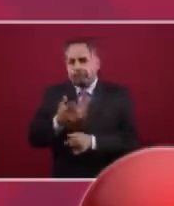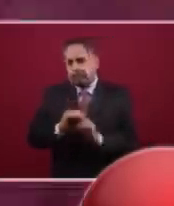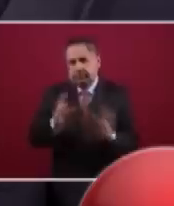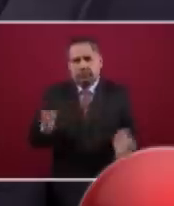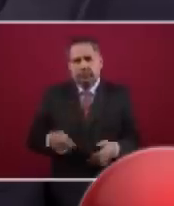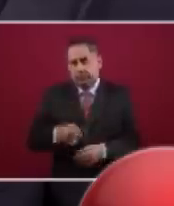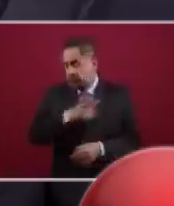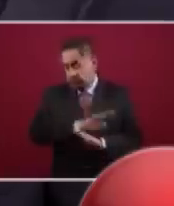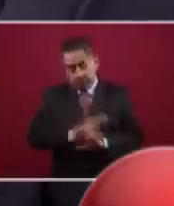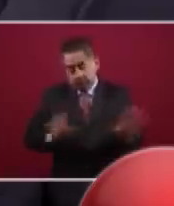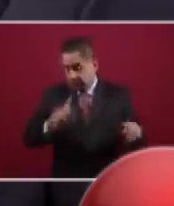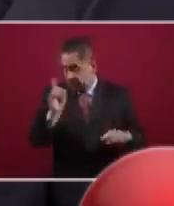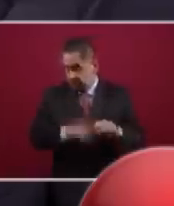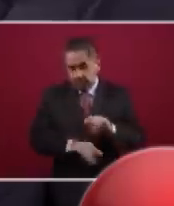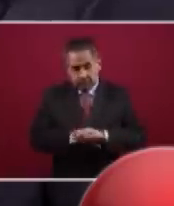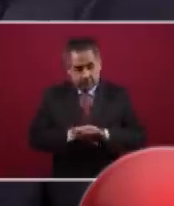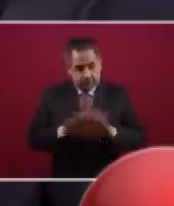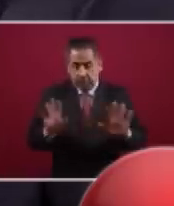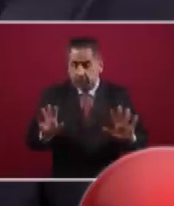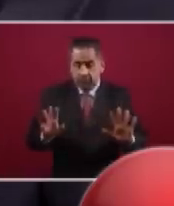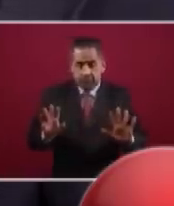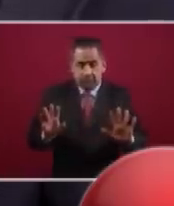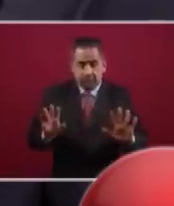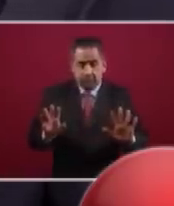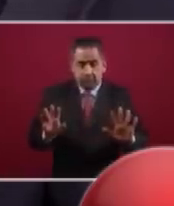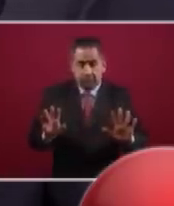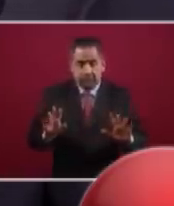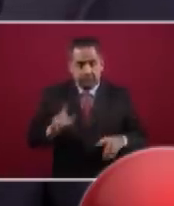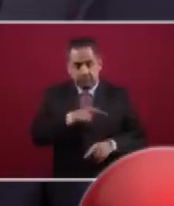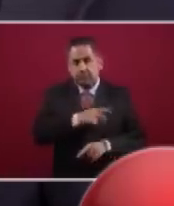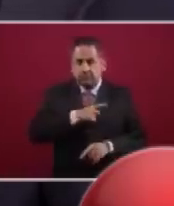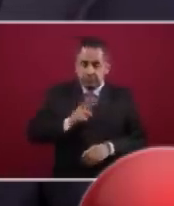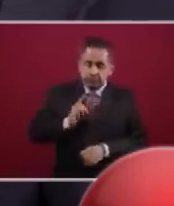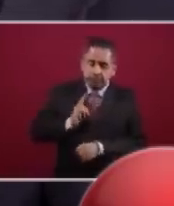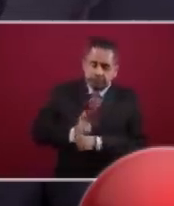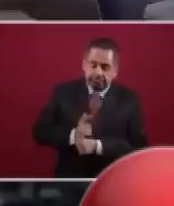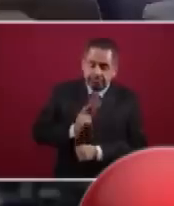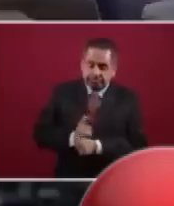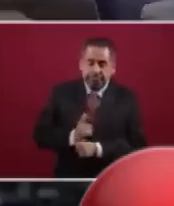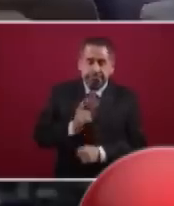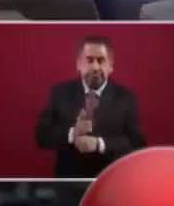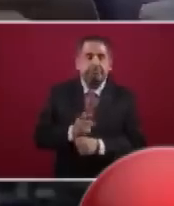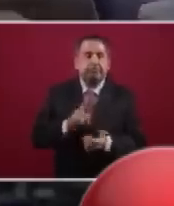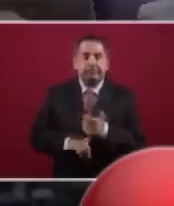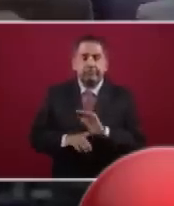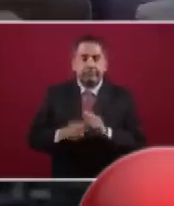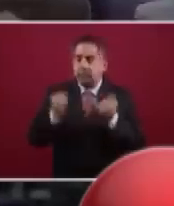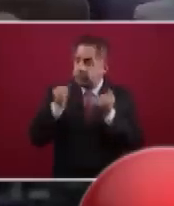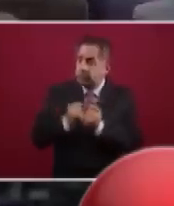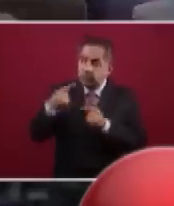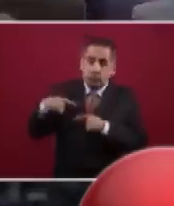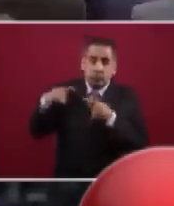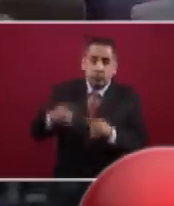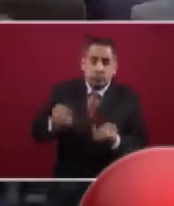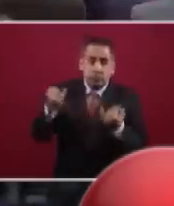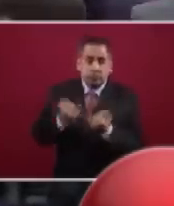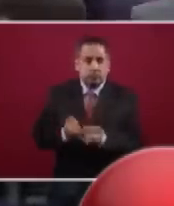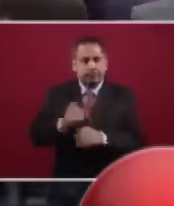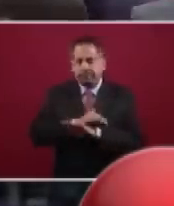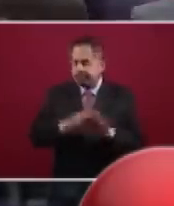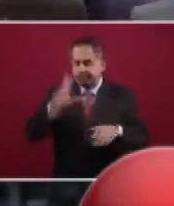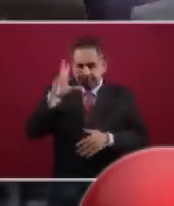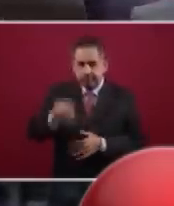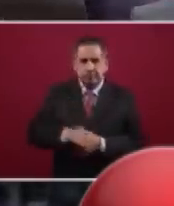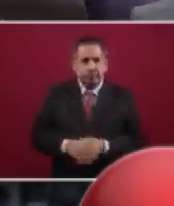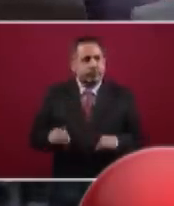Pero se tienen que ir dando cuenta de que ya no puede ser lo mismo. Es el